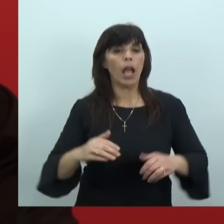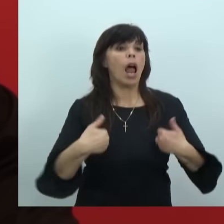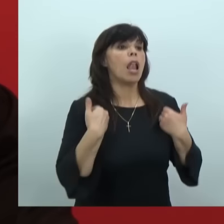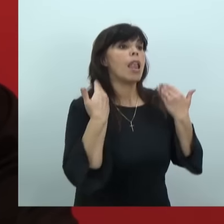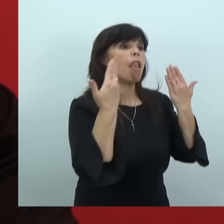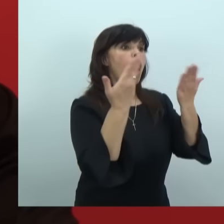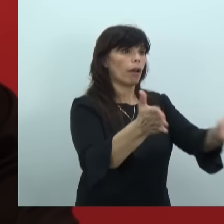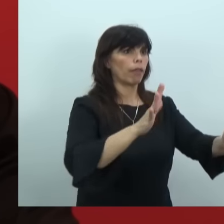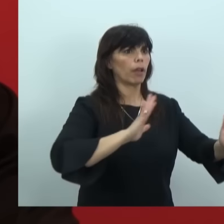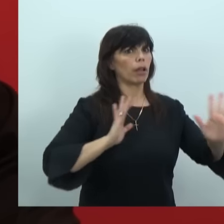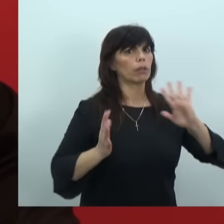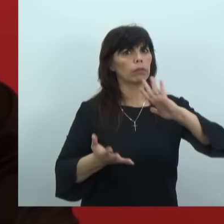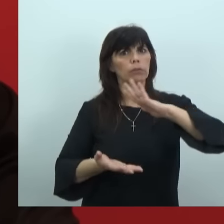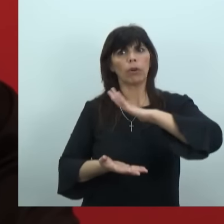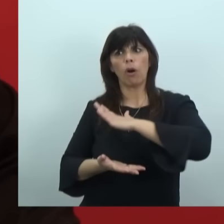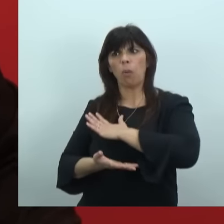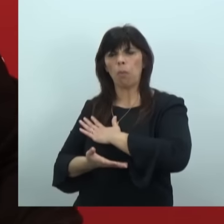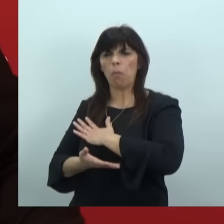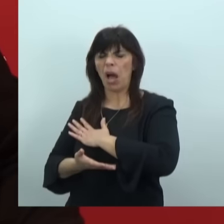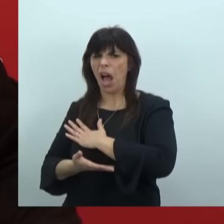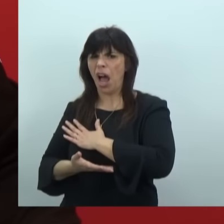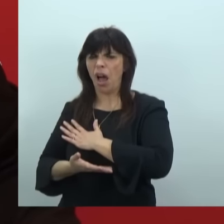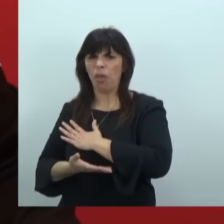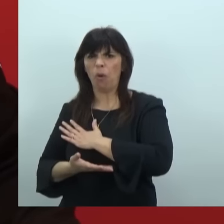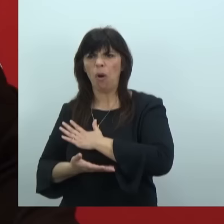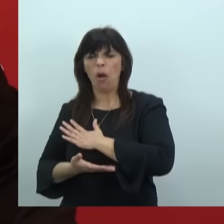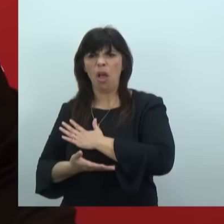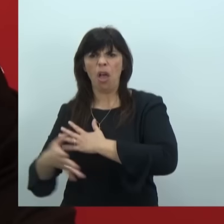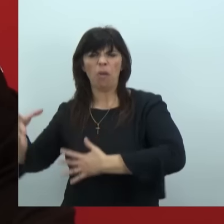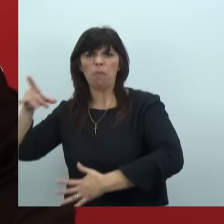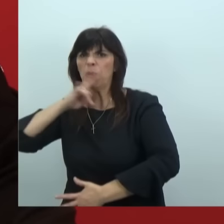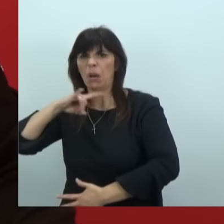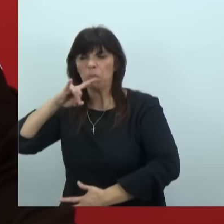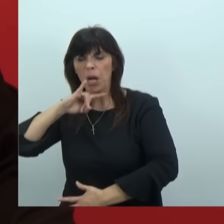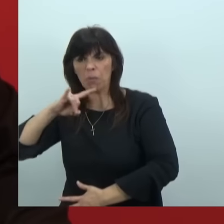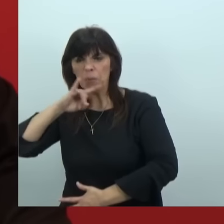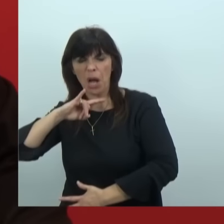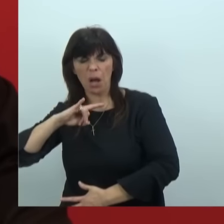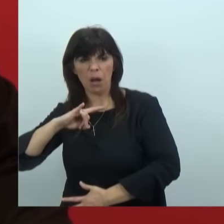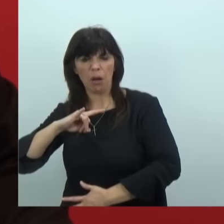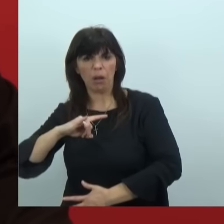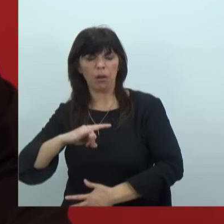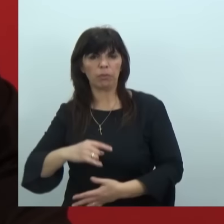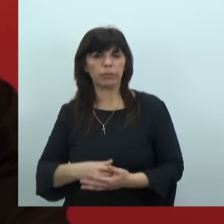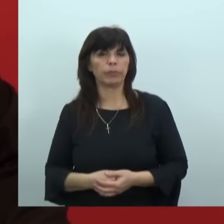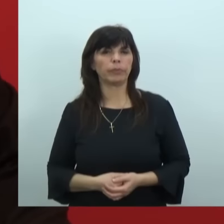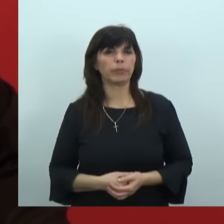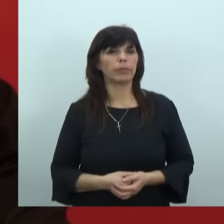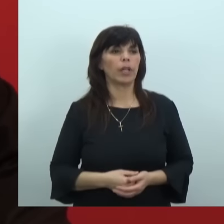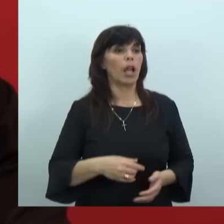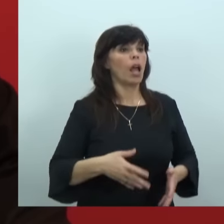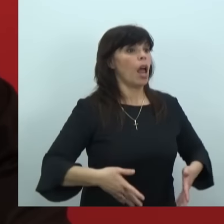libertinaje. Cuando dice en Judas 1, versículo 4, convierten la gracia